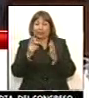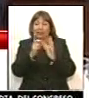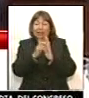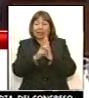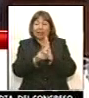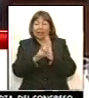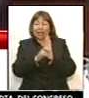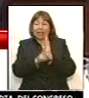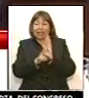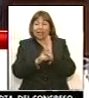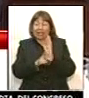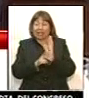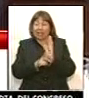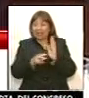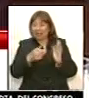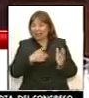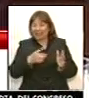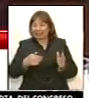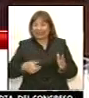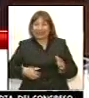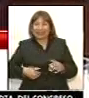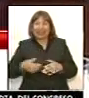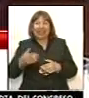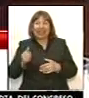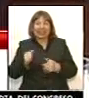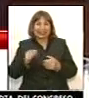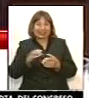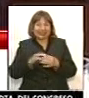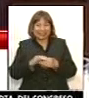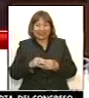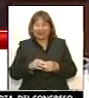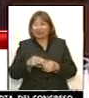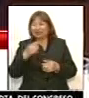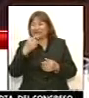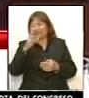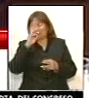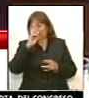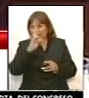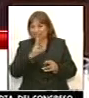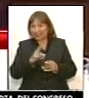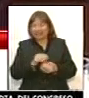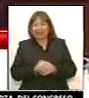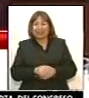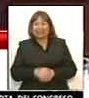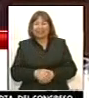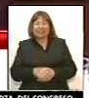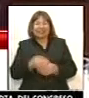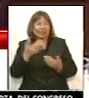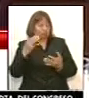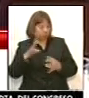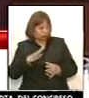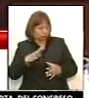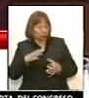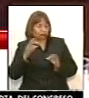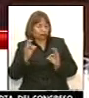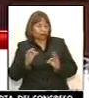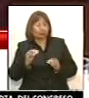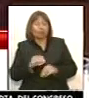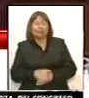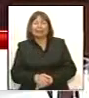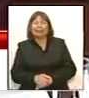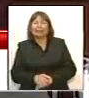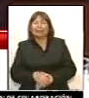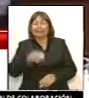a través de la presidencia, al canciller, la persona que yo respeto y lo considero un hombre realmente